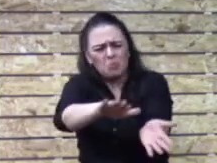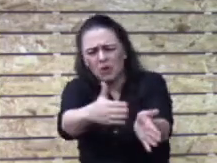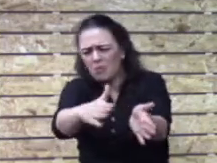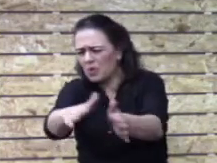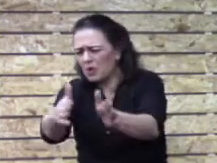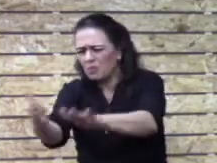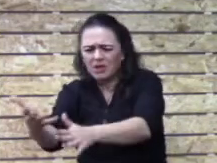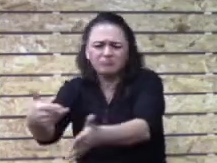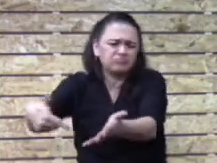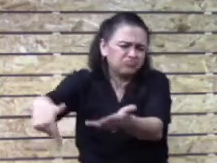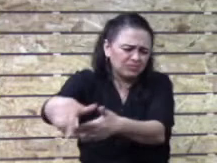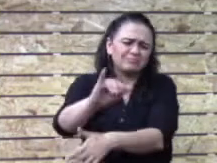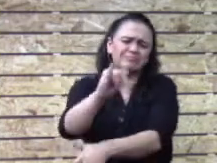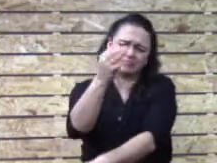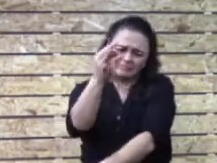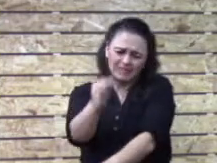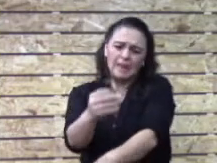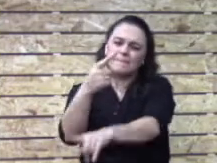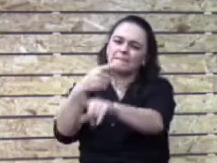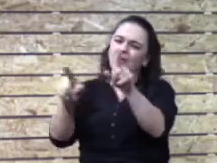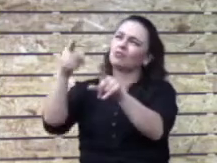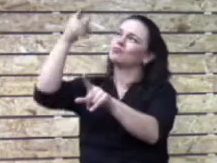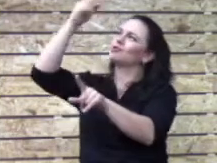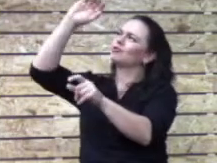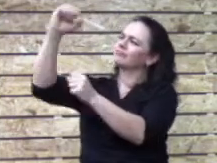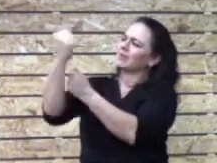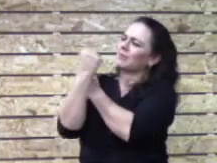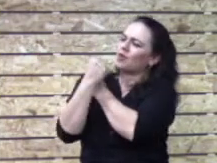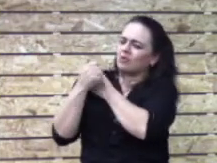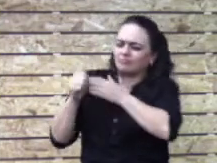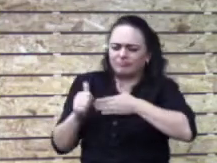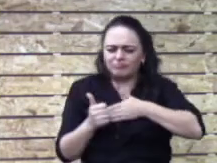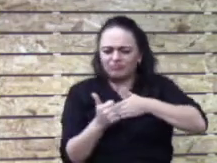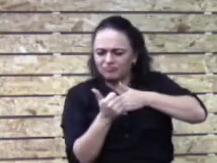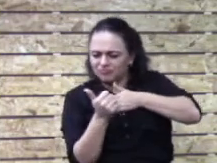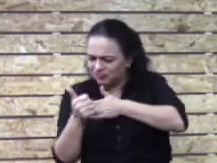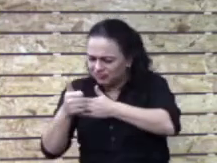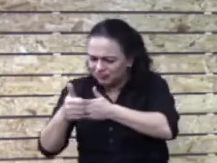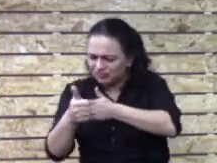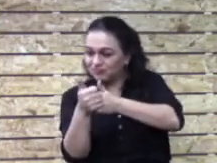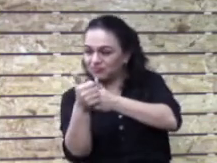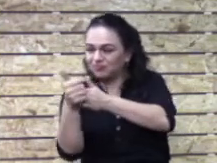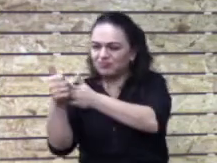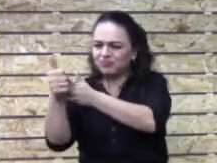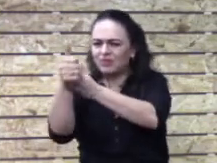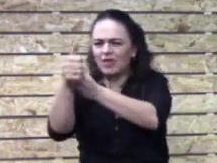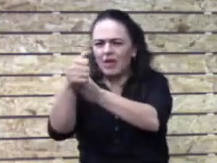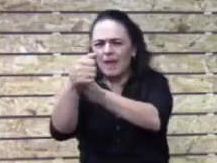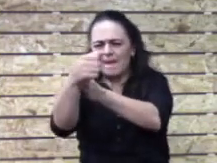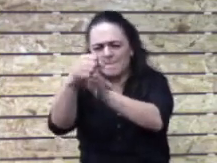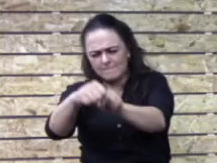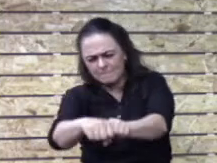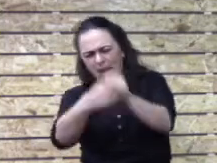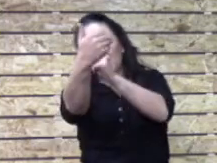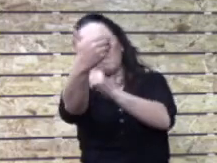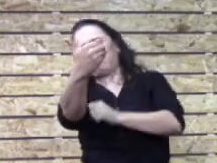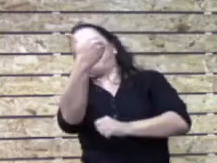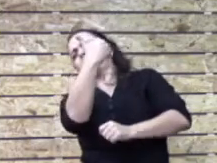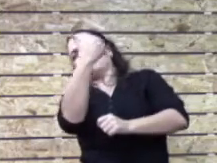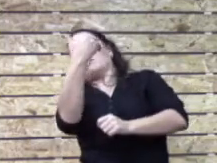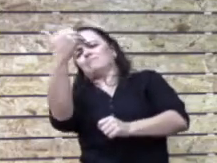ordenó mi senda el que es Dios de amor. Ni una sola flecha me podrá dañar, mientras